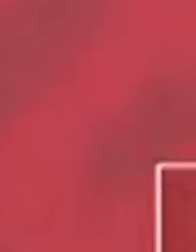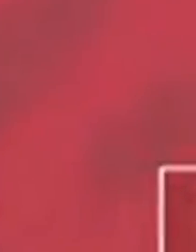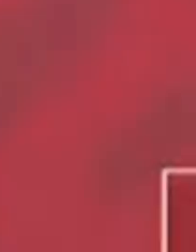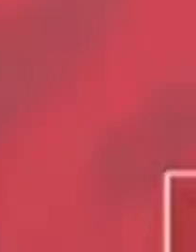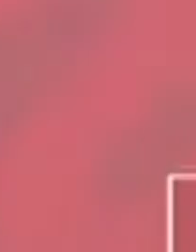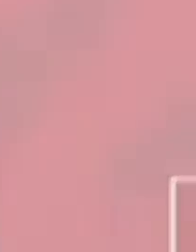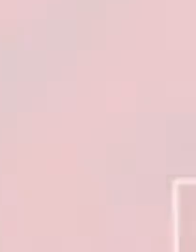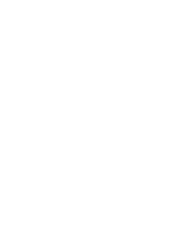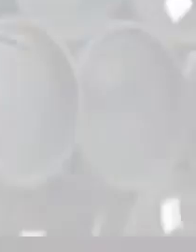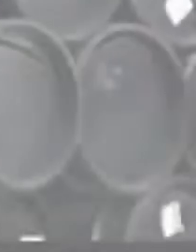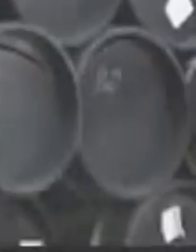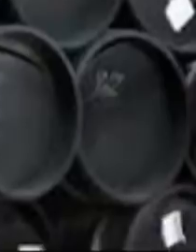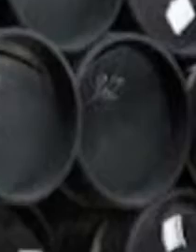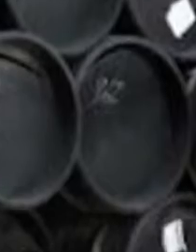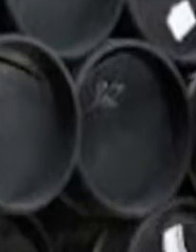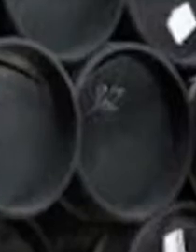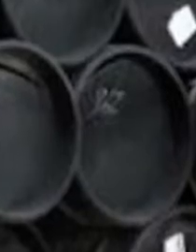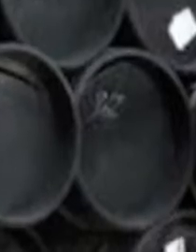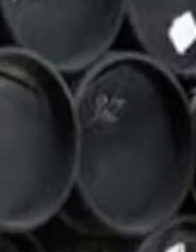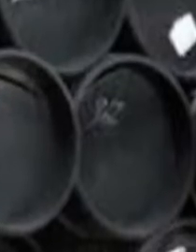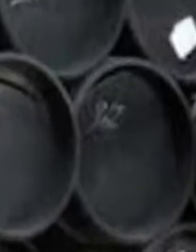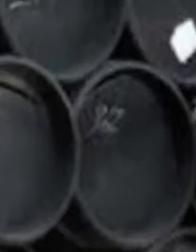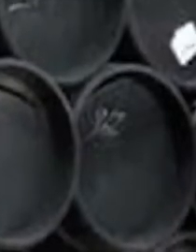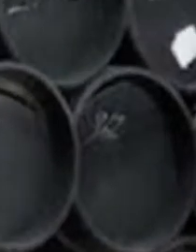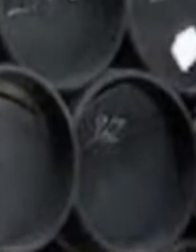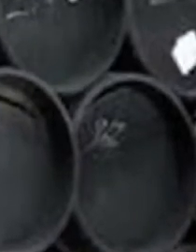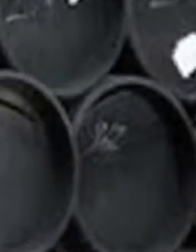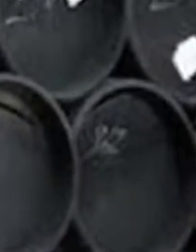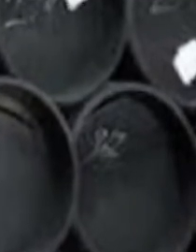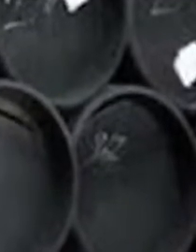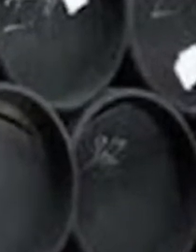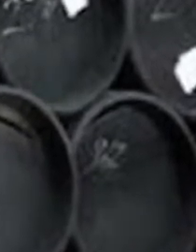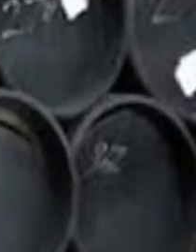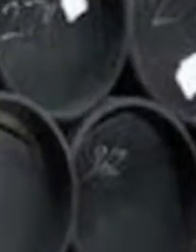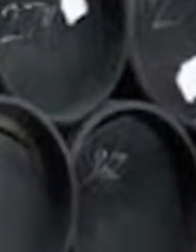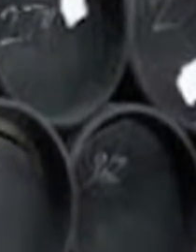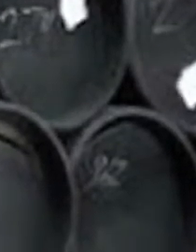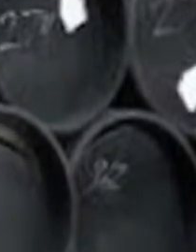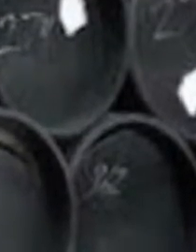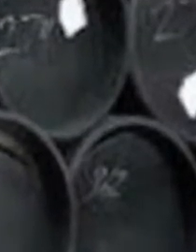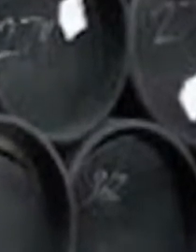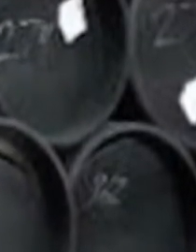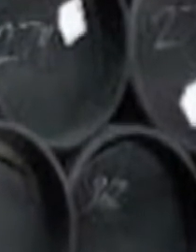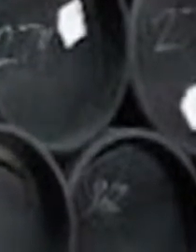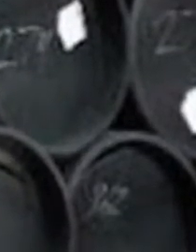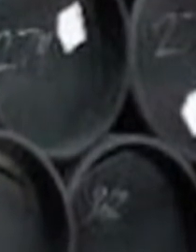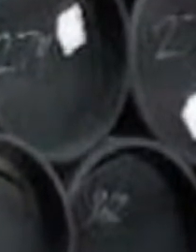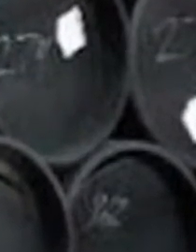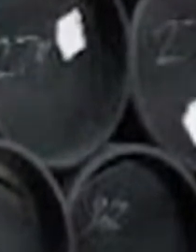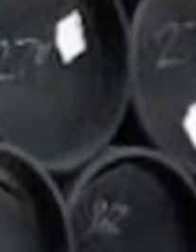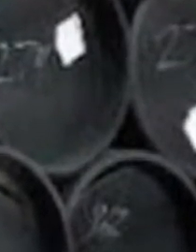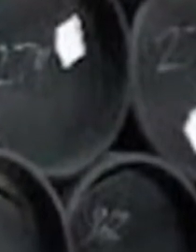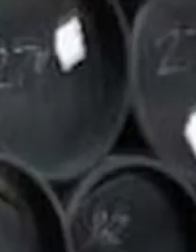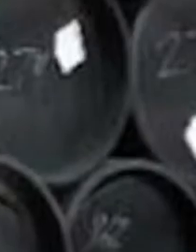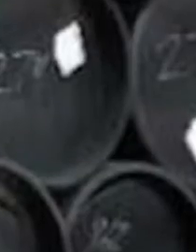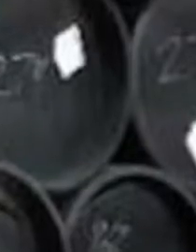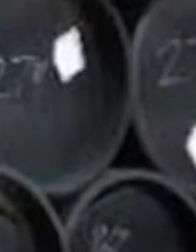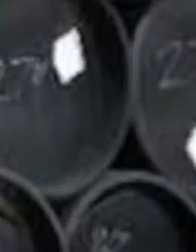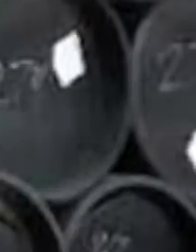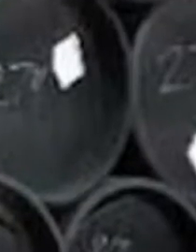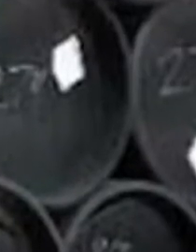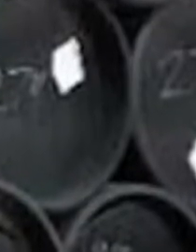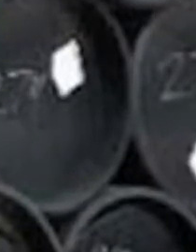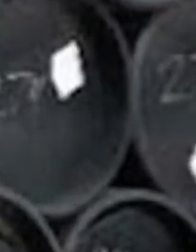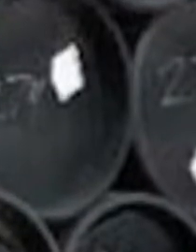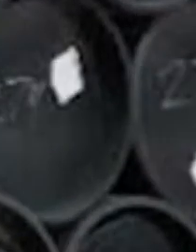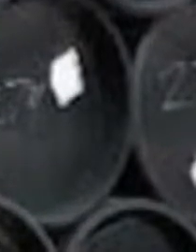va a afectar. Sin embargo, afirmó que profundizará en el tema la próxima semana. López Obrador explicó que México no podía decir